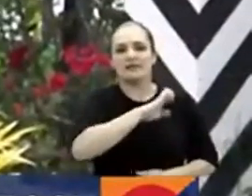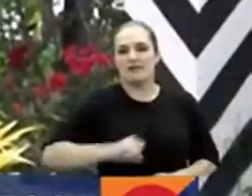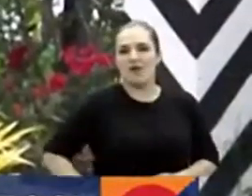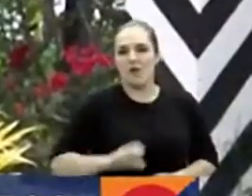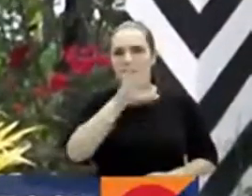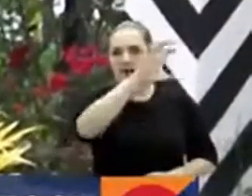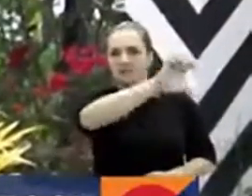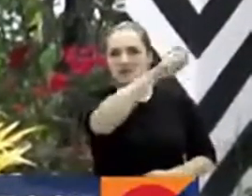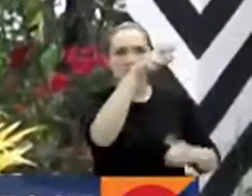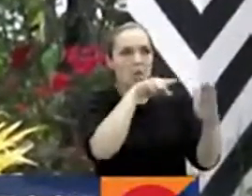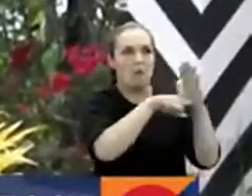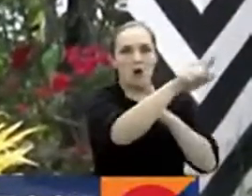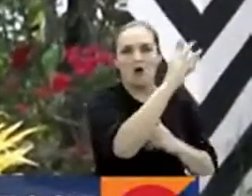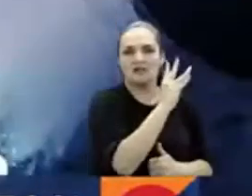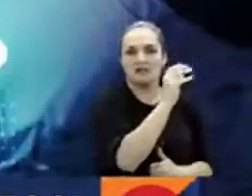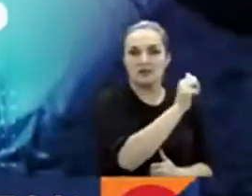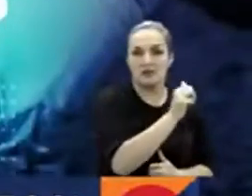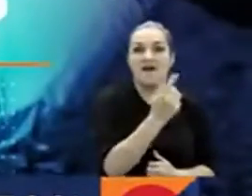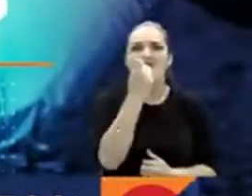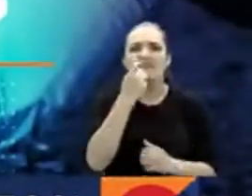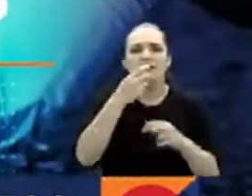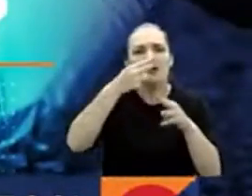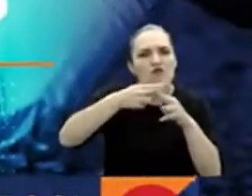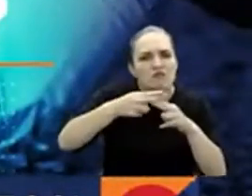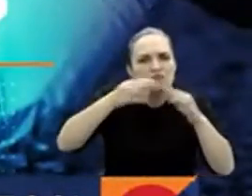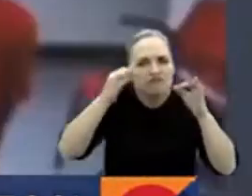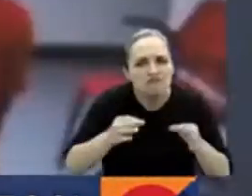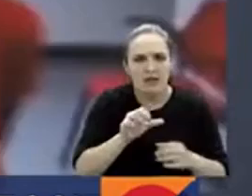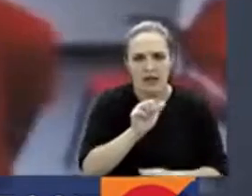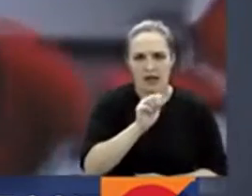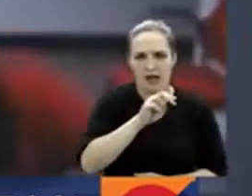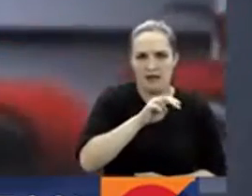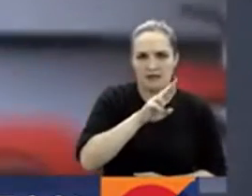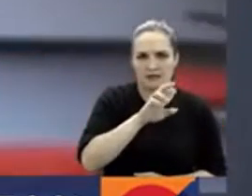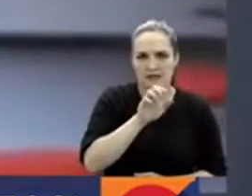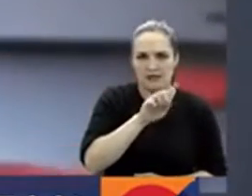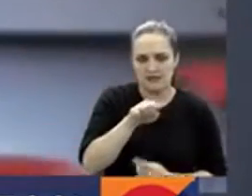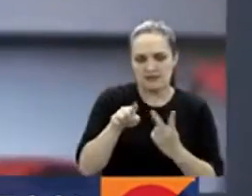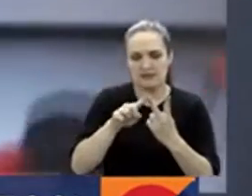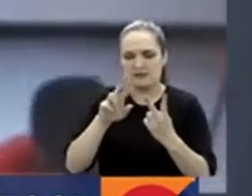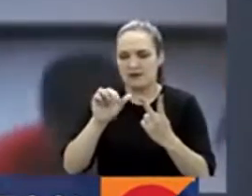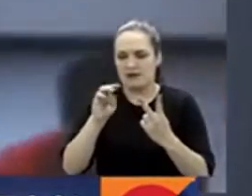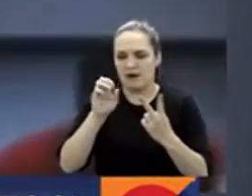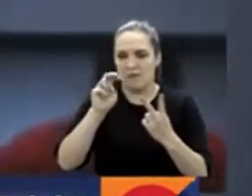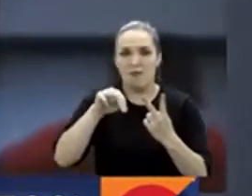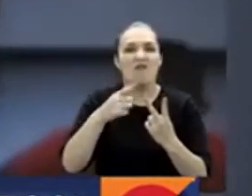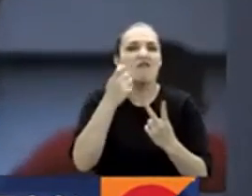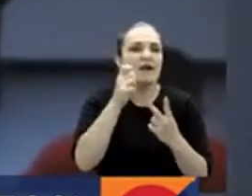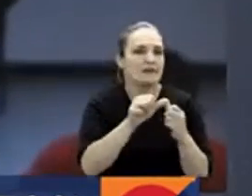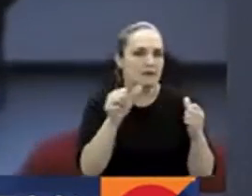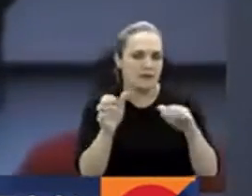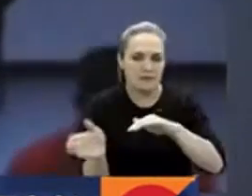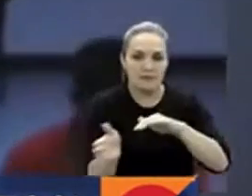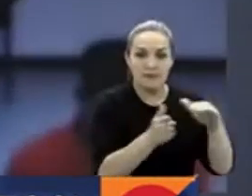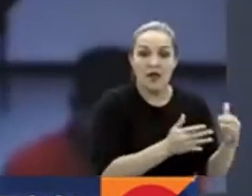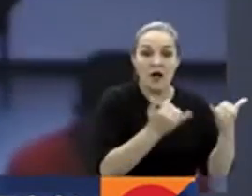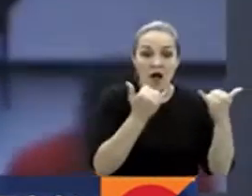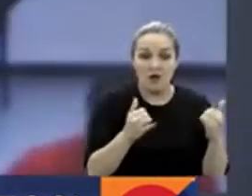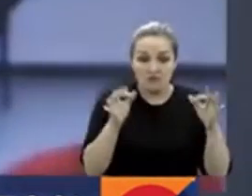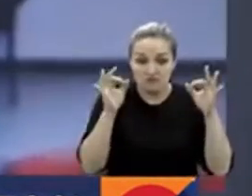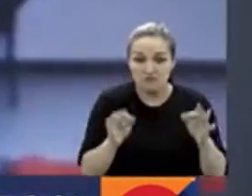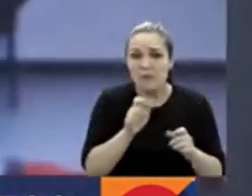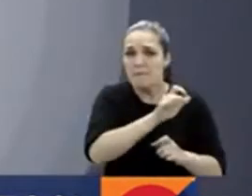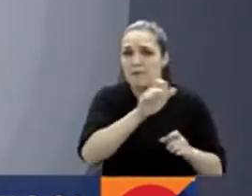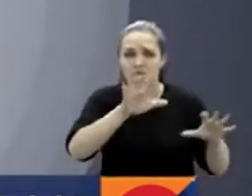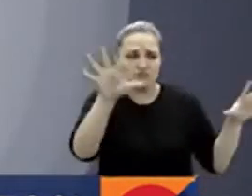implicados, identificados como Andrés y Ramón. ¿Cómo va la investigación? Con estas capturas ya son 8 personas las que han enfrentado a la justicia por el homicidio